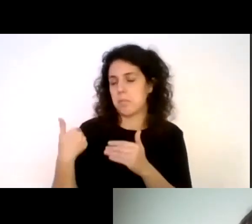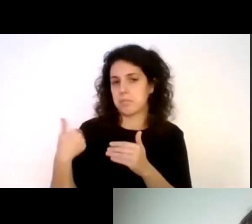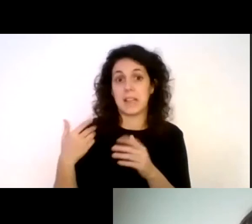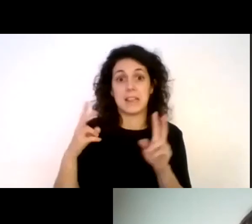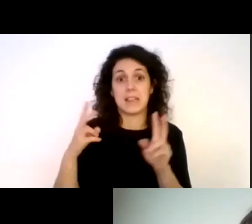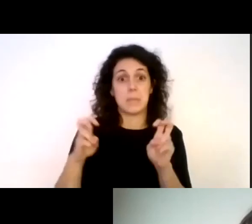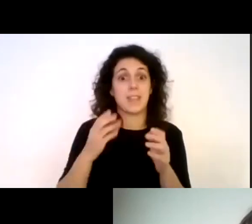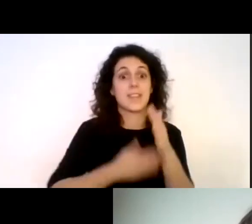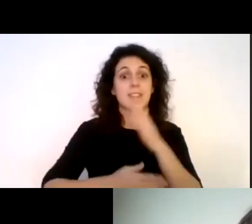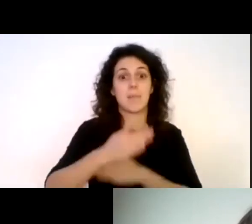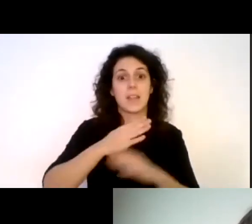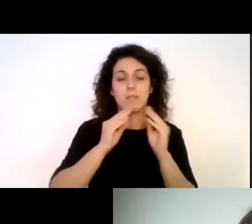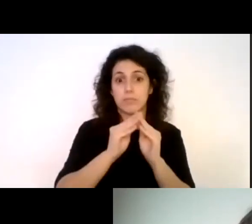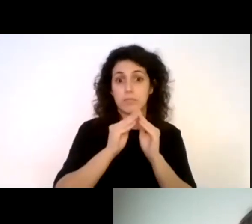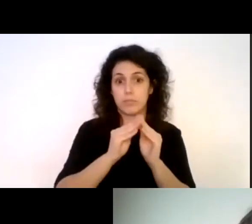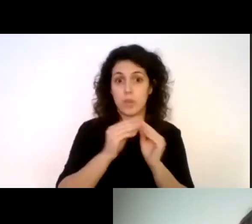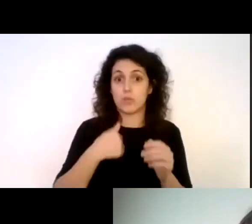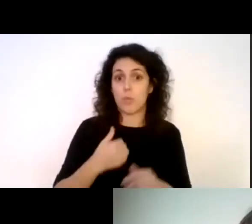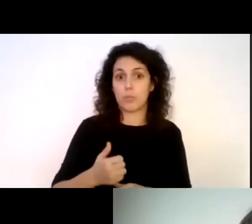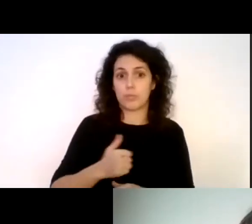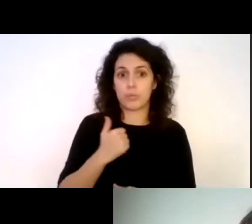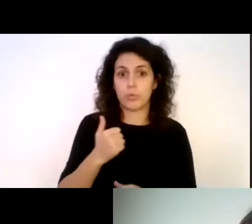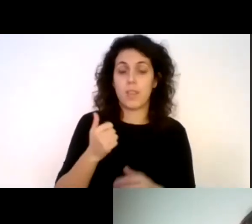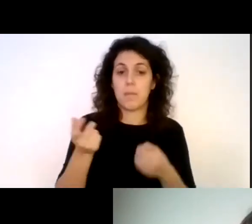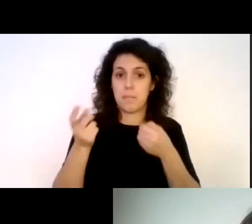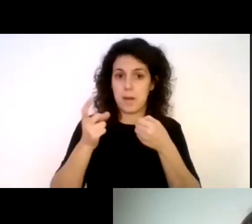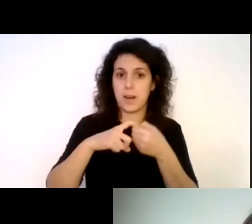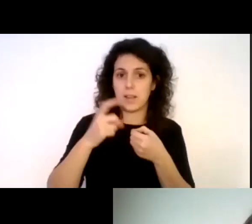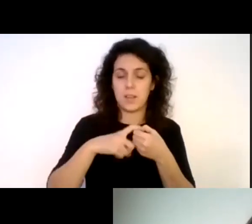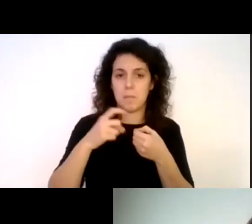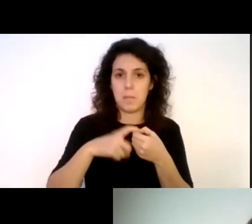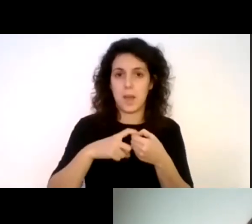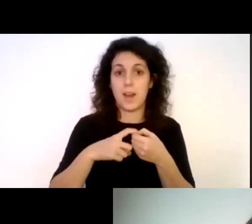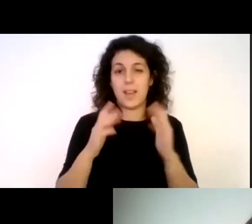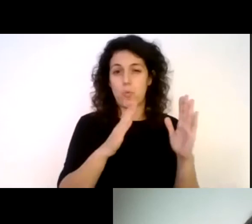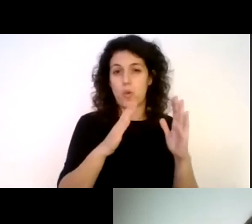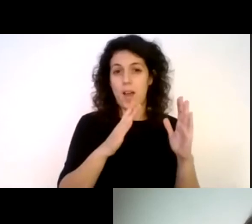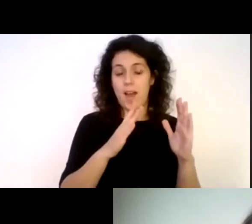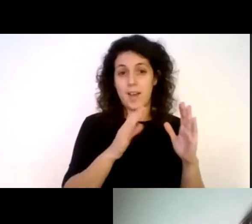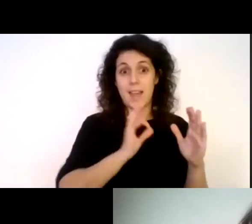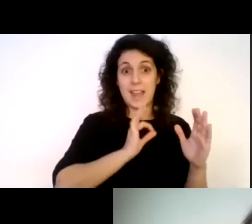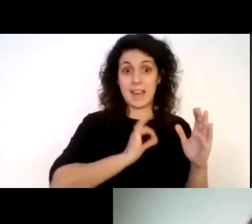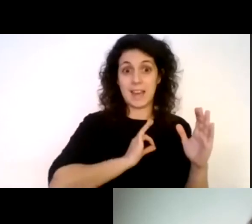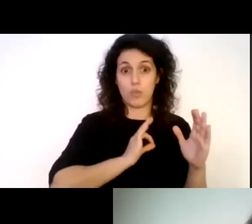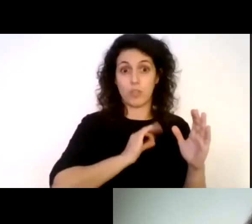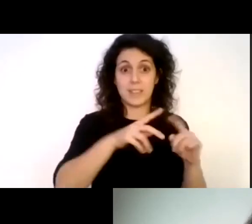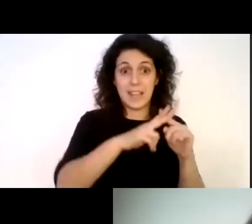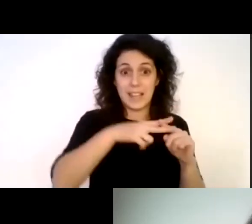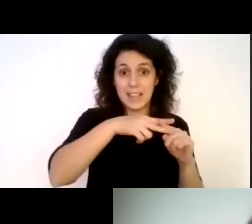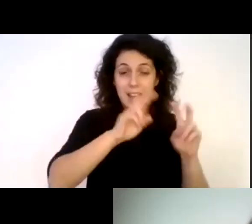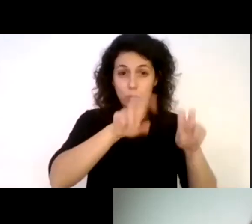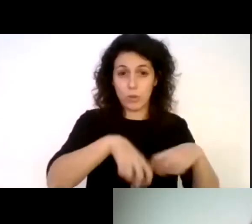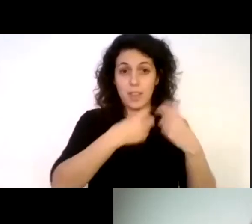discapacidad, ¿cómo fue? Tuve la oportunidad de participar en enero en un taller de la actualización del